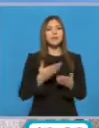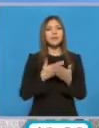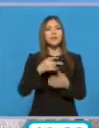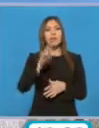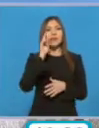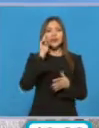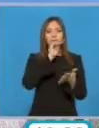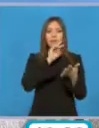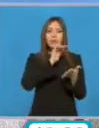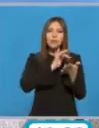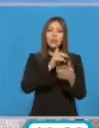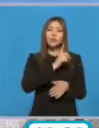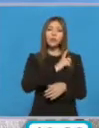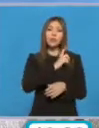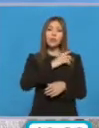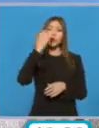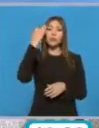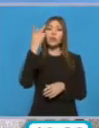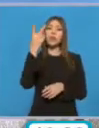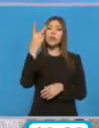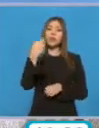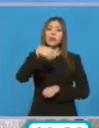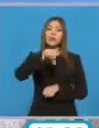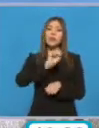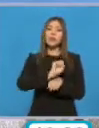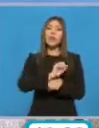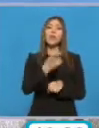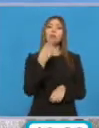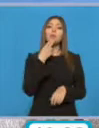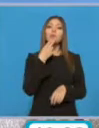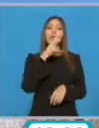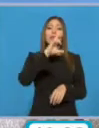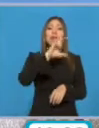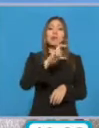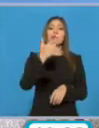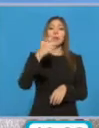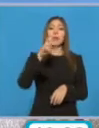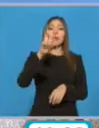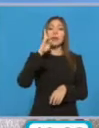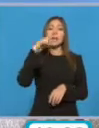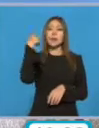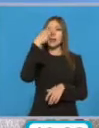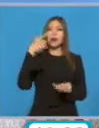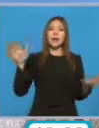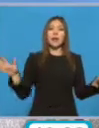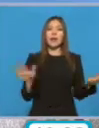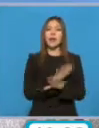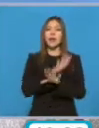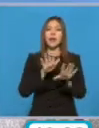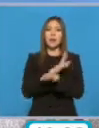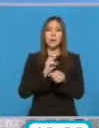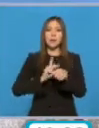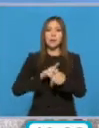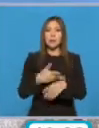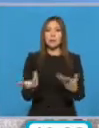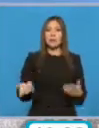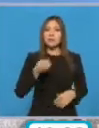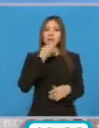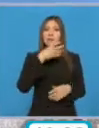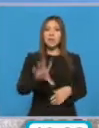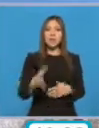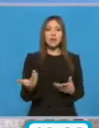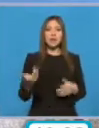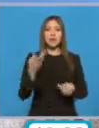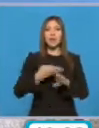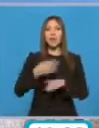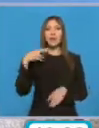solamente 2 semanas de uso de este gel vemos los cambios en nuestra piel. Claro. Es maravilloso porque es